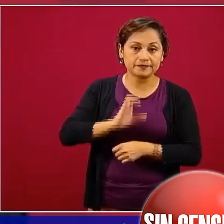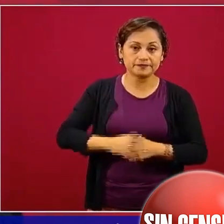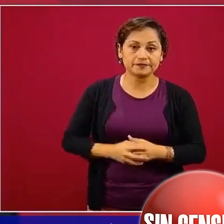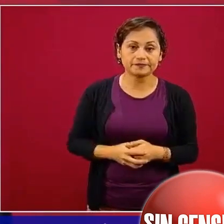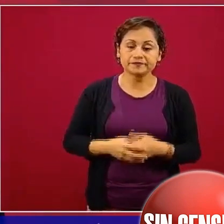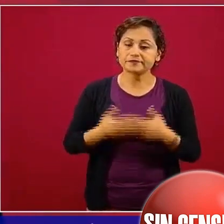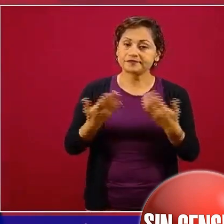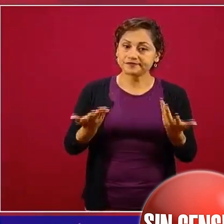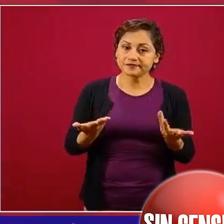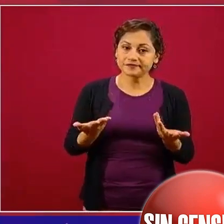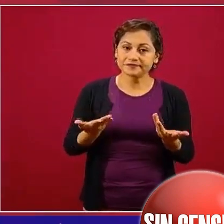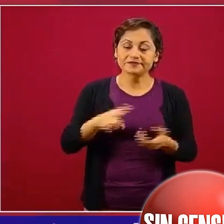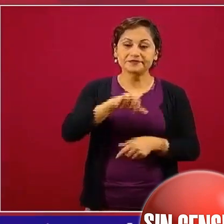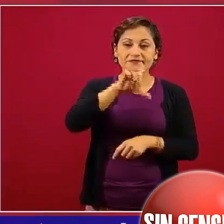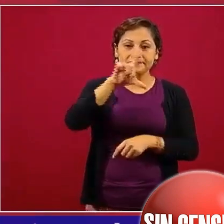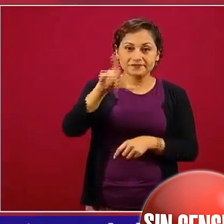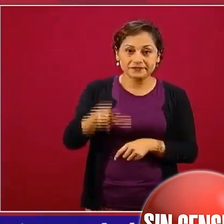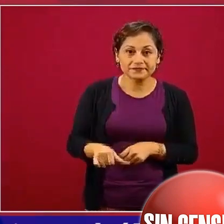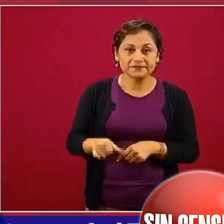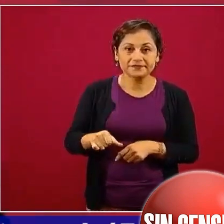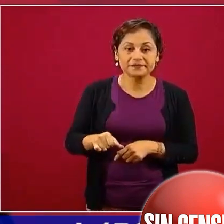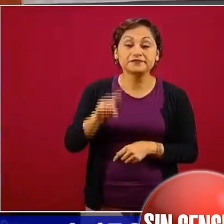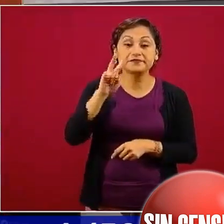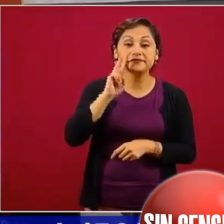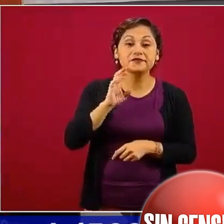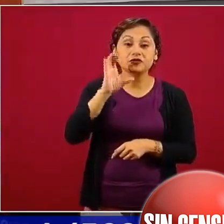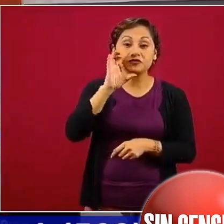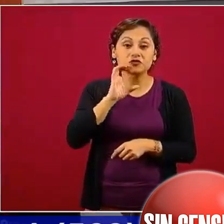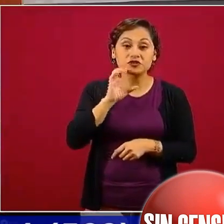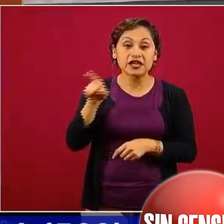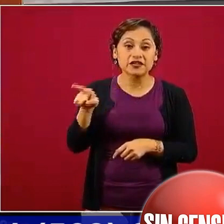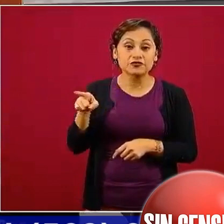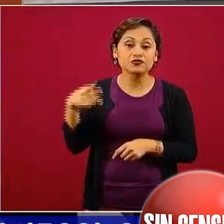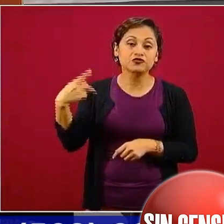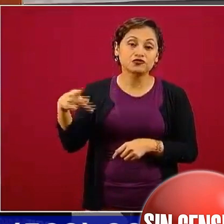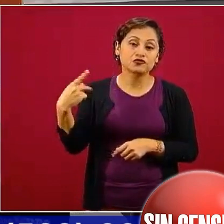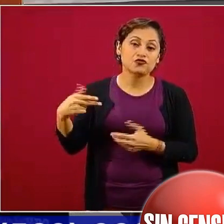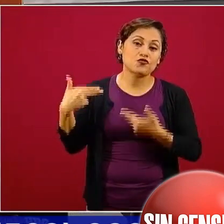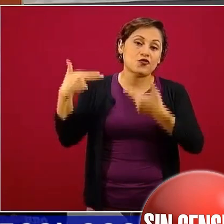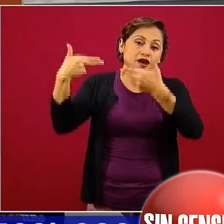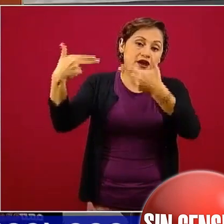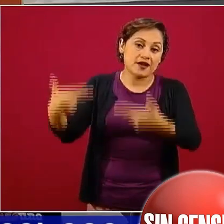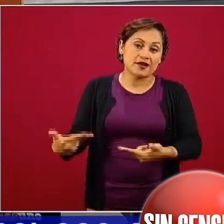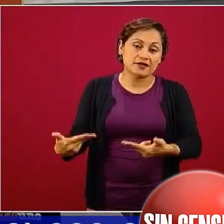don Venustiano viene de esa estirpe.